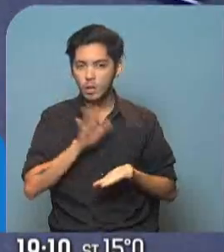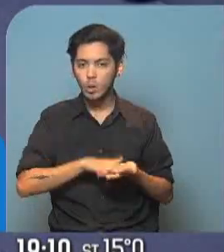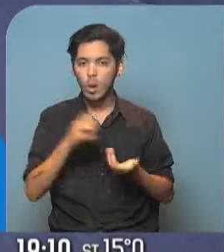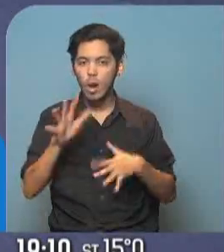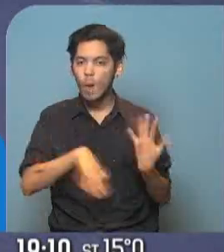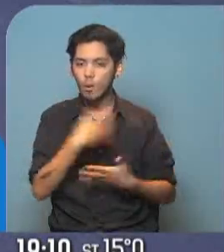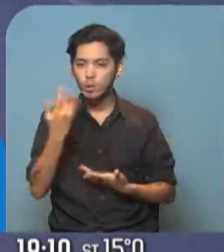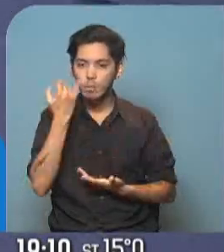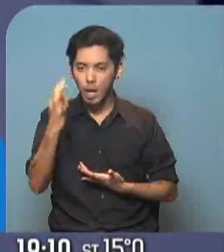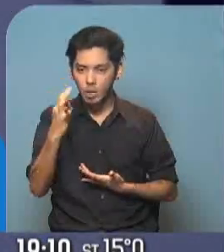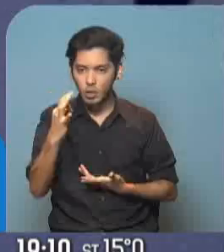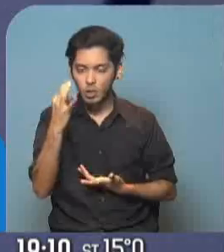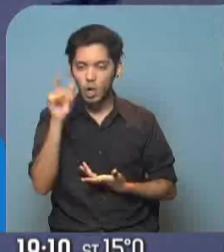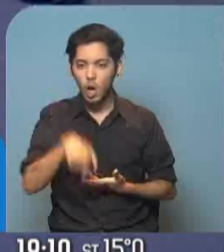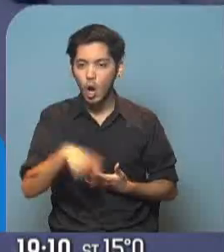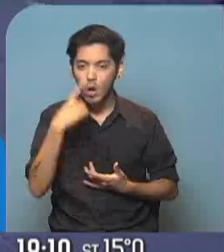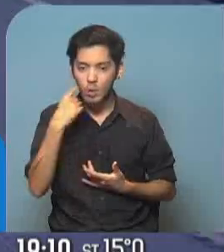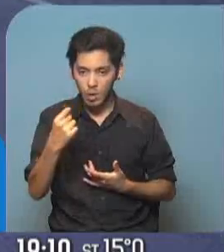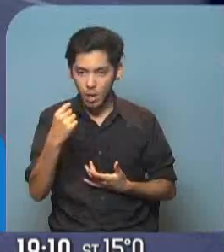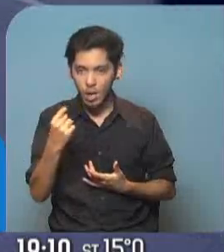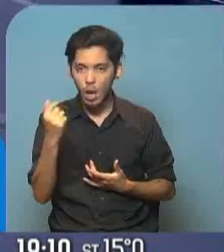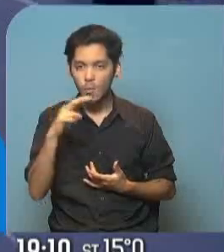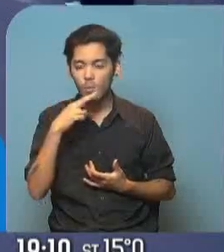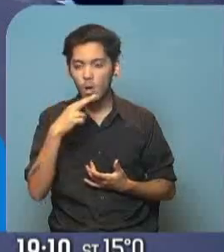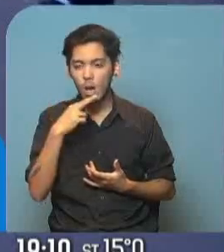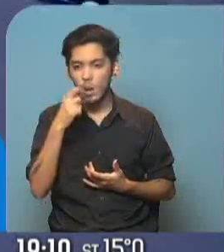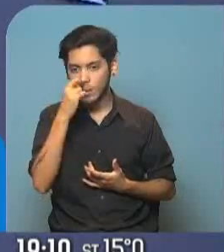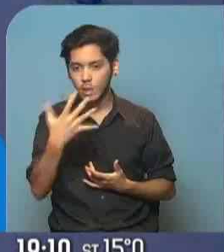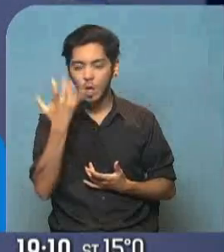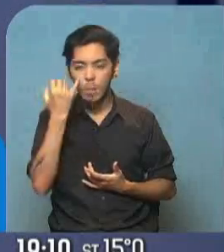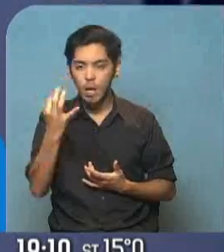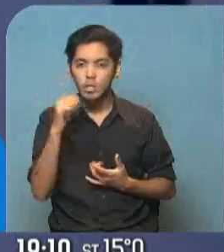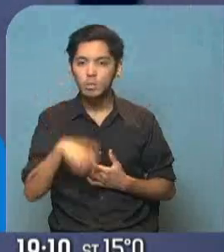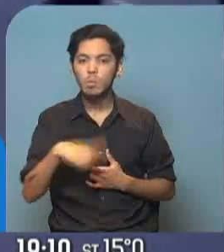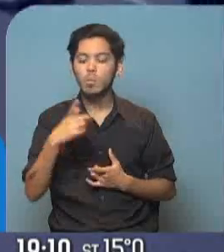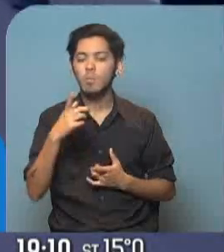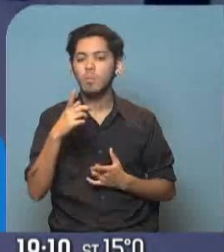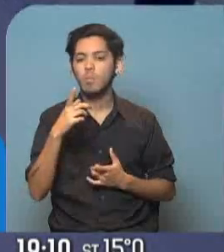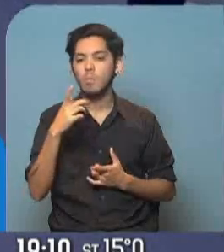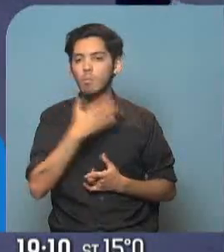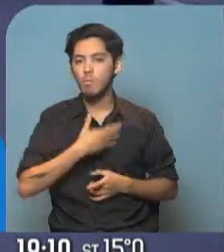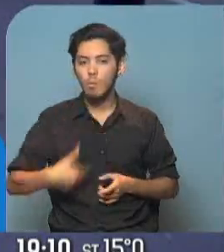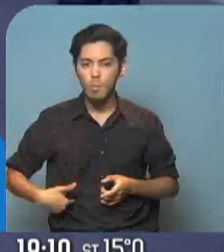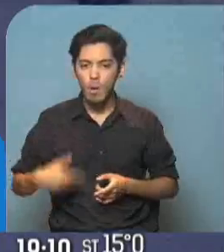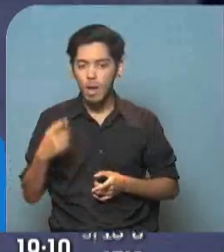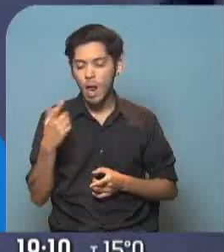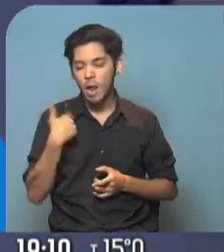Mayo, en esta jornada, este viernes 25, feriado aquí en la República Argentina, así iban